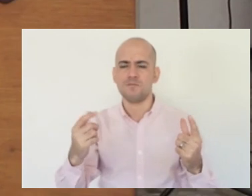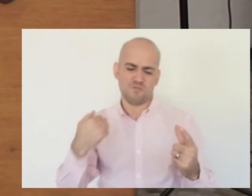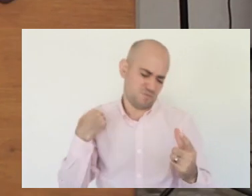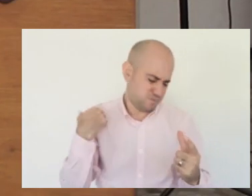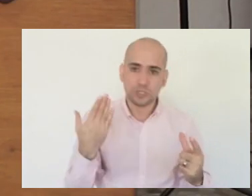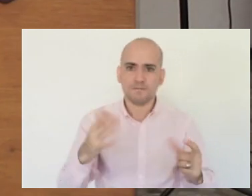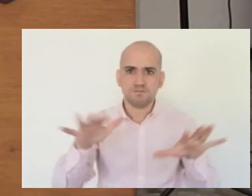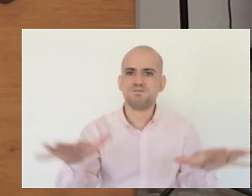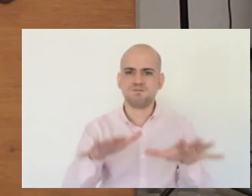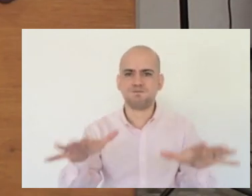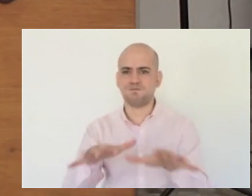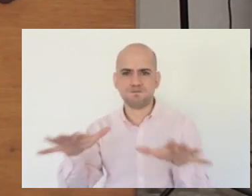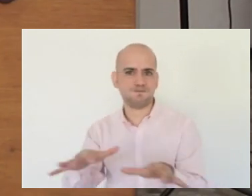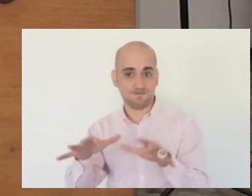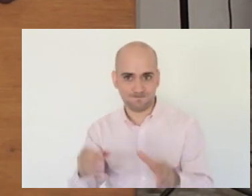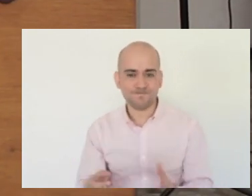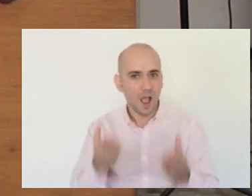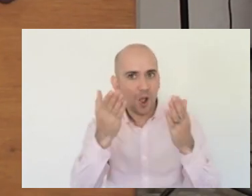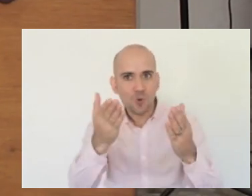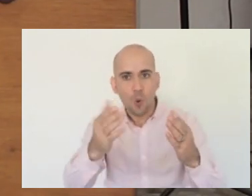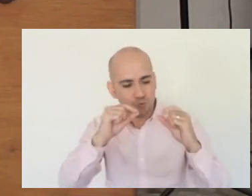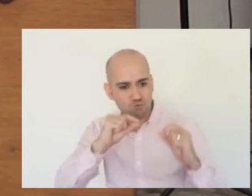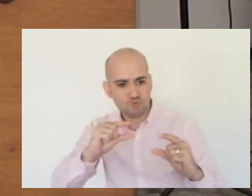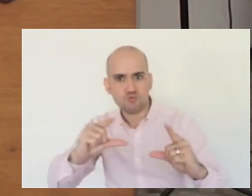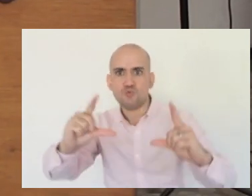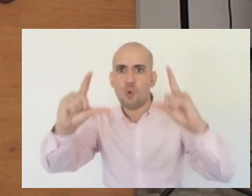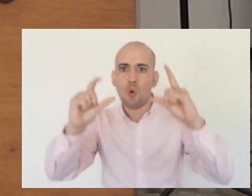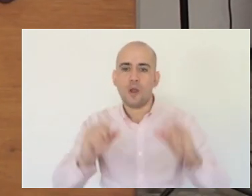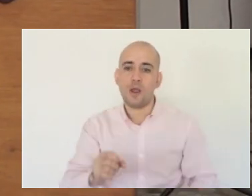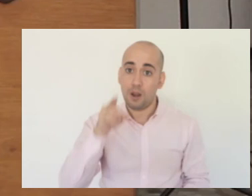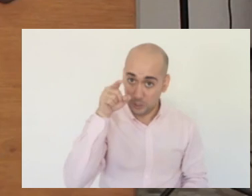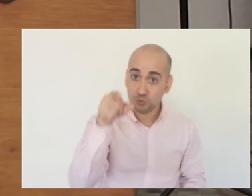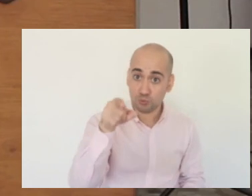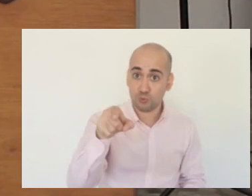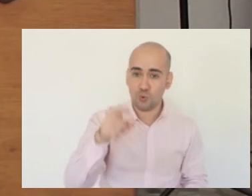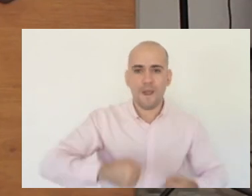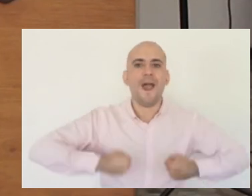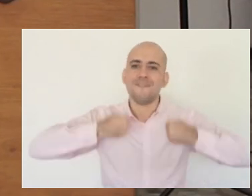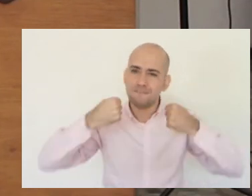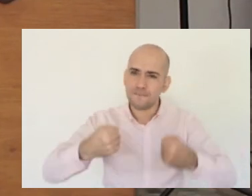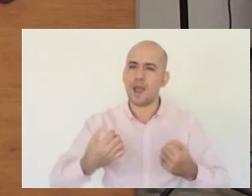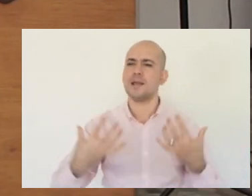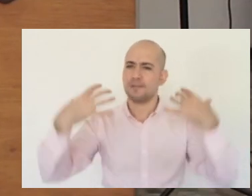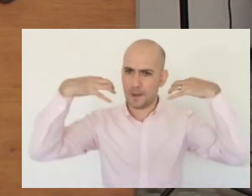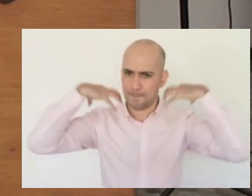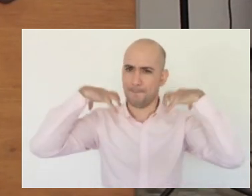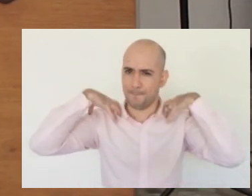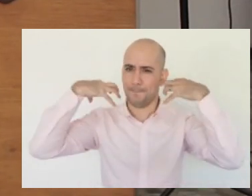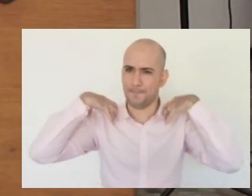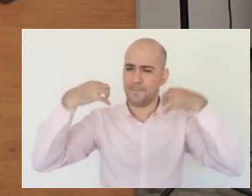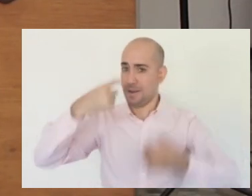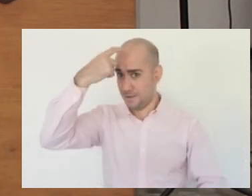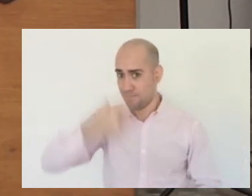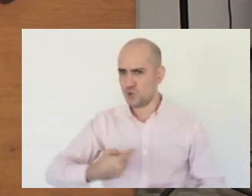en palabras de Axel Kaiser, la libertad individual, el emprendimiento de cada uno, de cada una, y el esfuerzo y